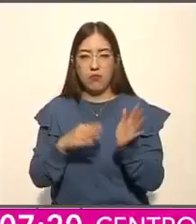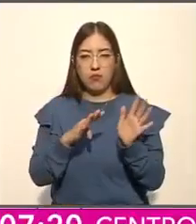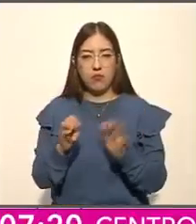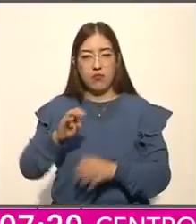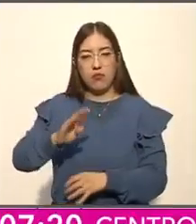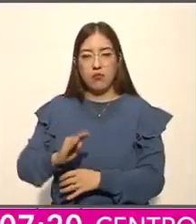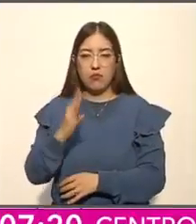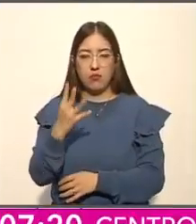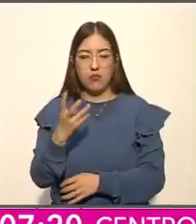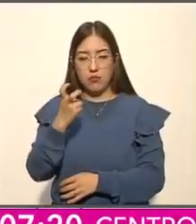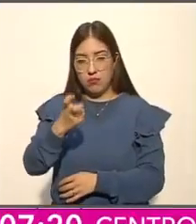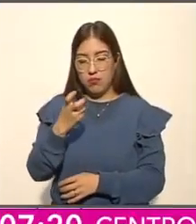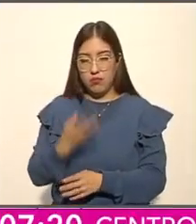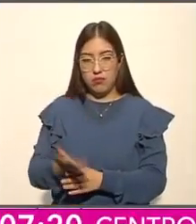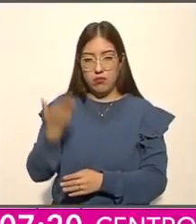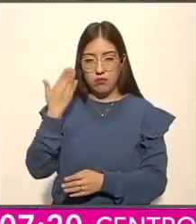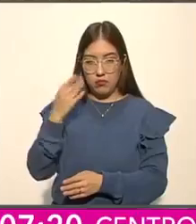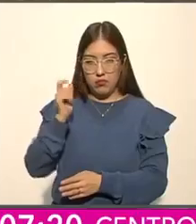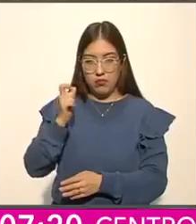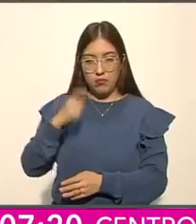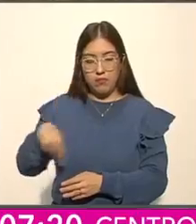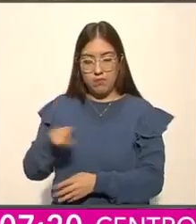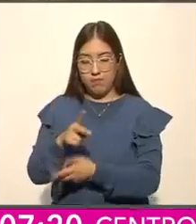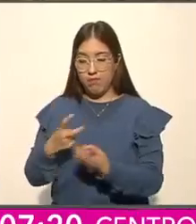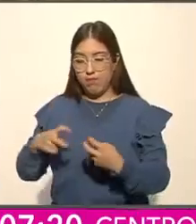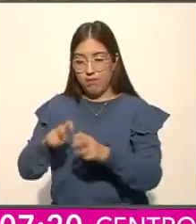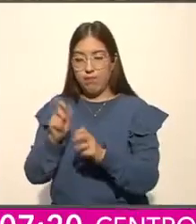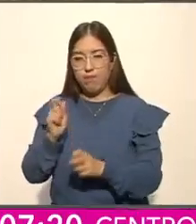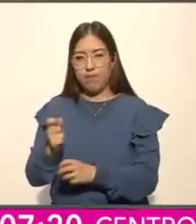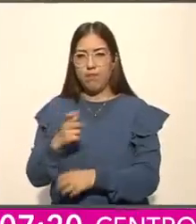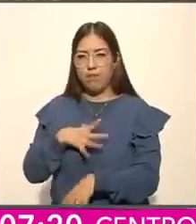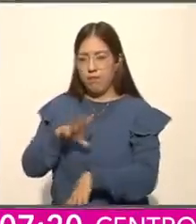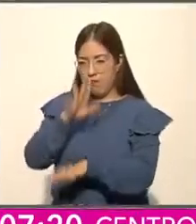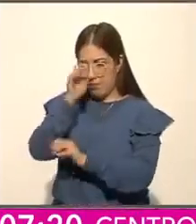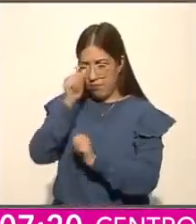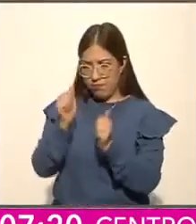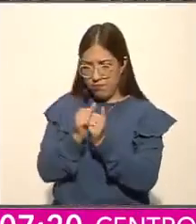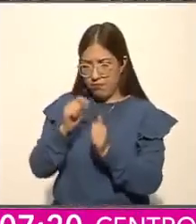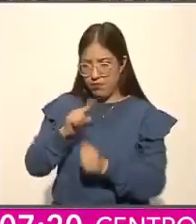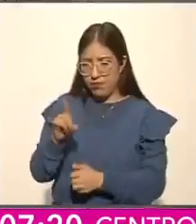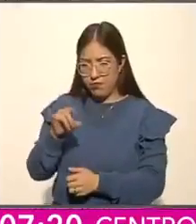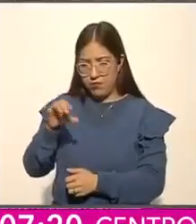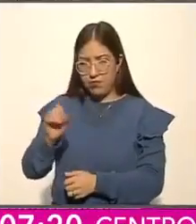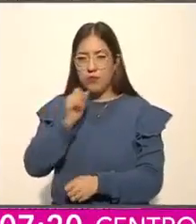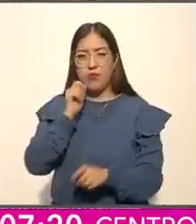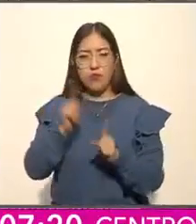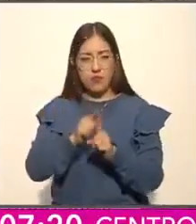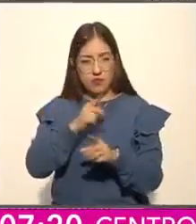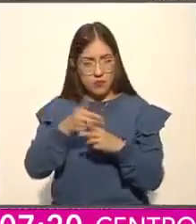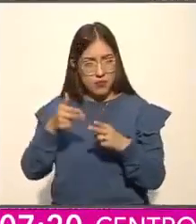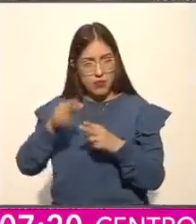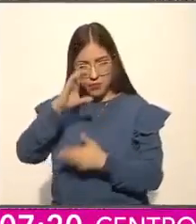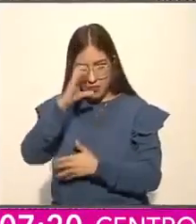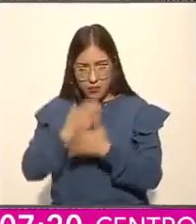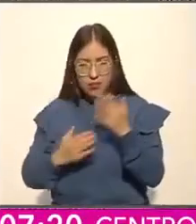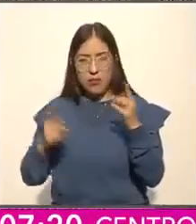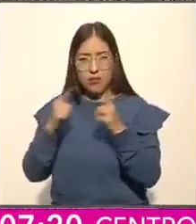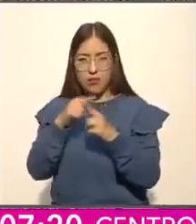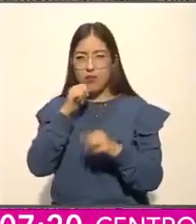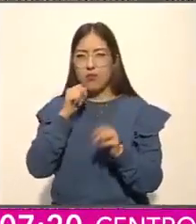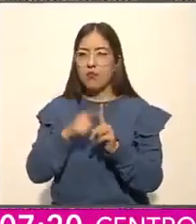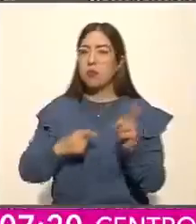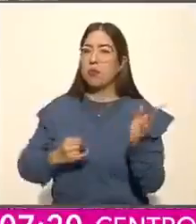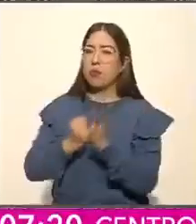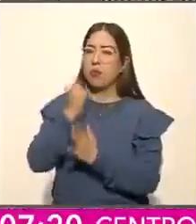En ese entonces, los actores del poder cerraron filas con Zedillo. Hasta la Iglesia se unió a la aprobación.